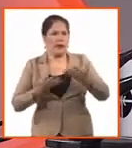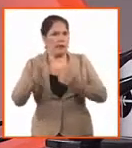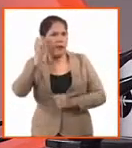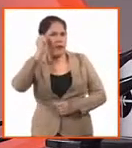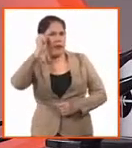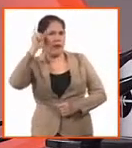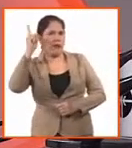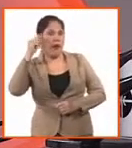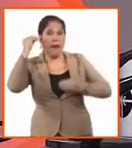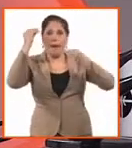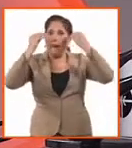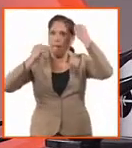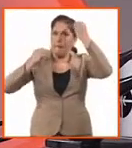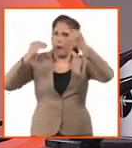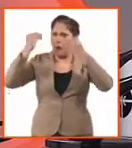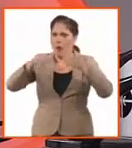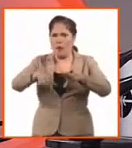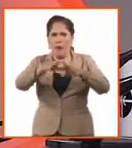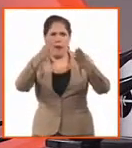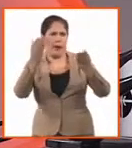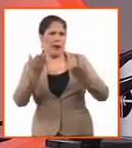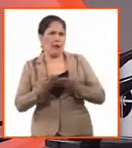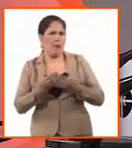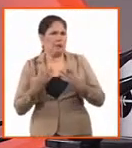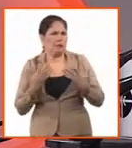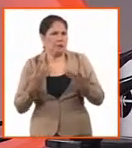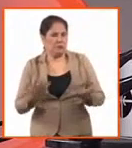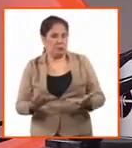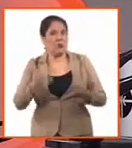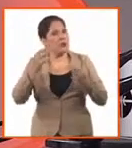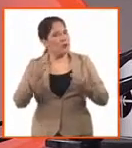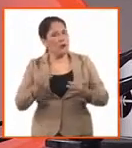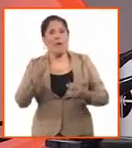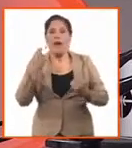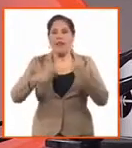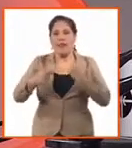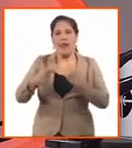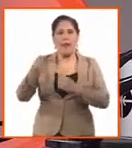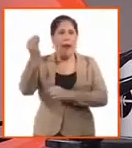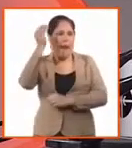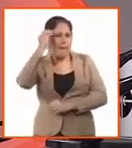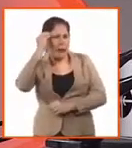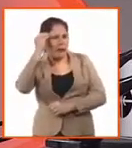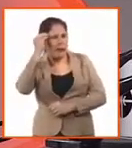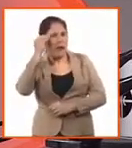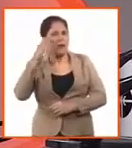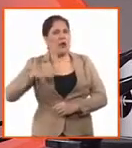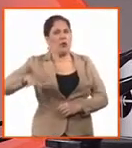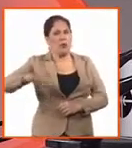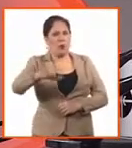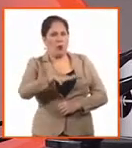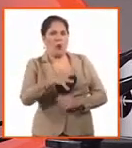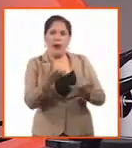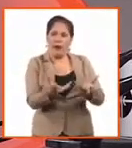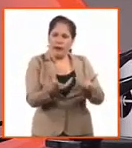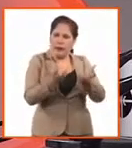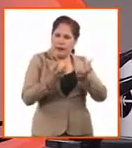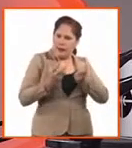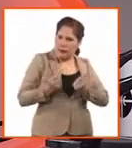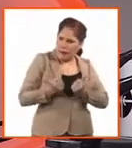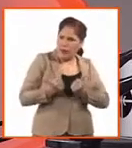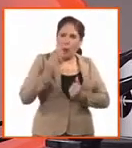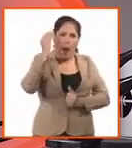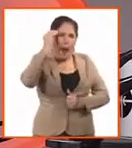preocupada por lo que pasa en el mundo entero abierta a la técnica de todo el mundo recibiendo de todo el